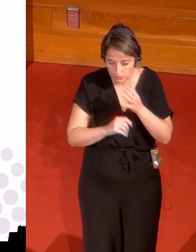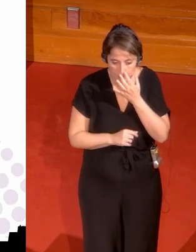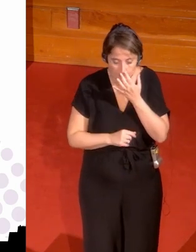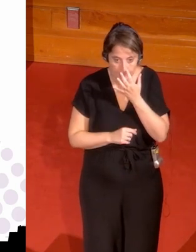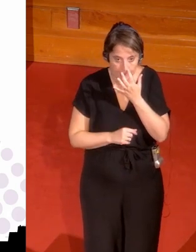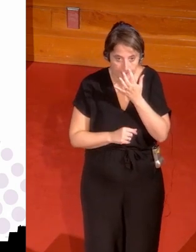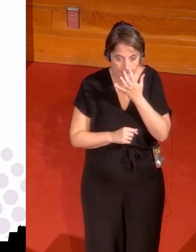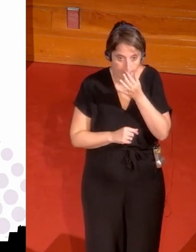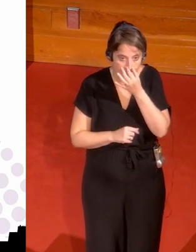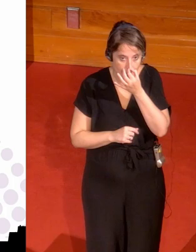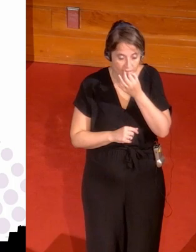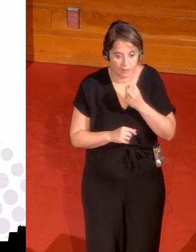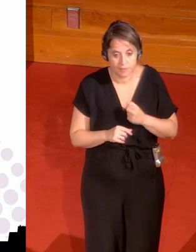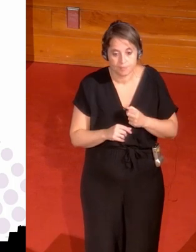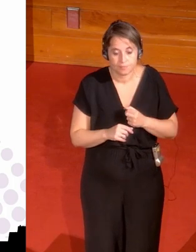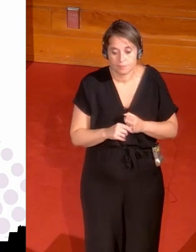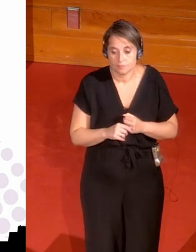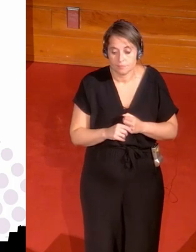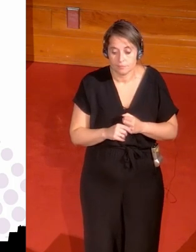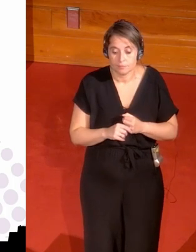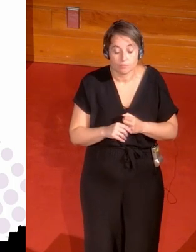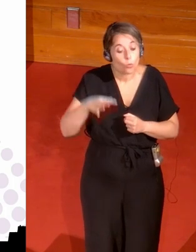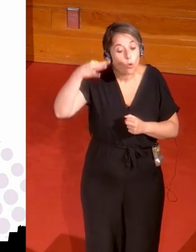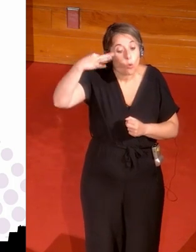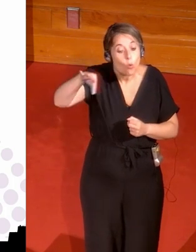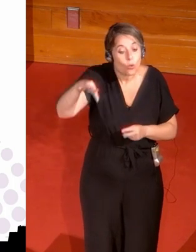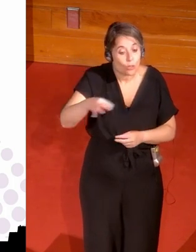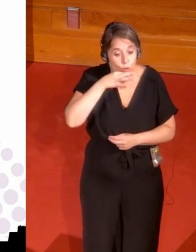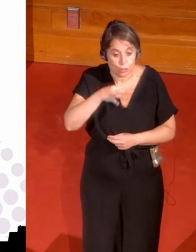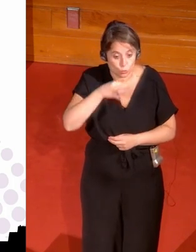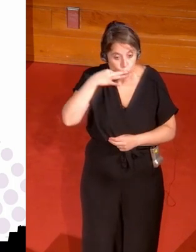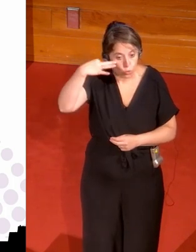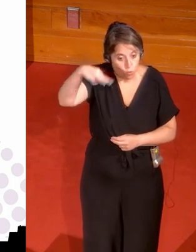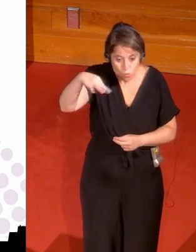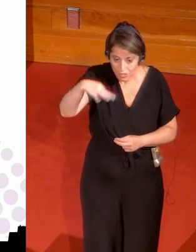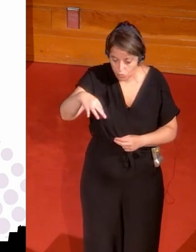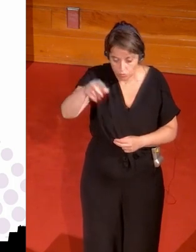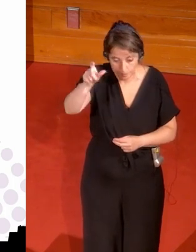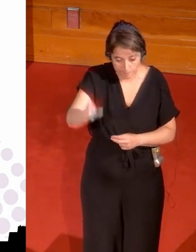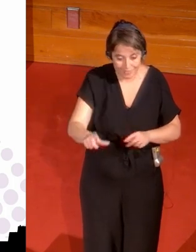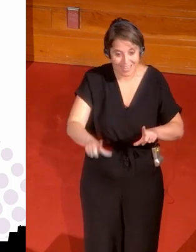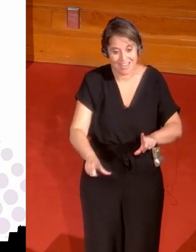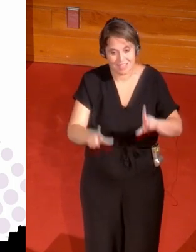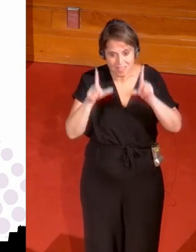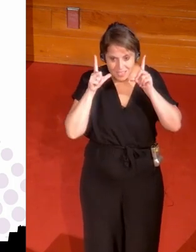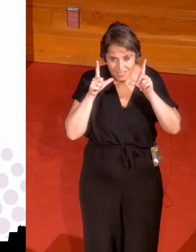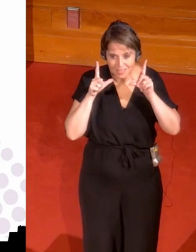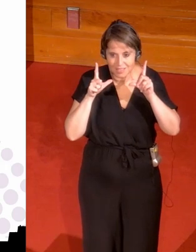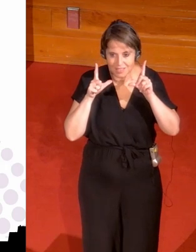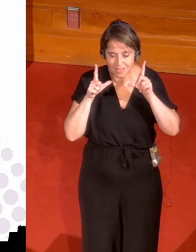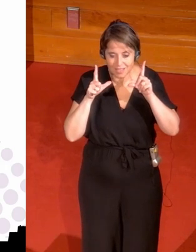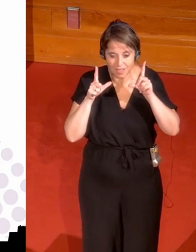que sí dijo en hasta ahora el único discurso eh el principal discurso como candidata que fue el de